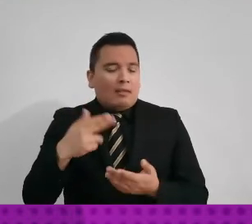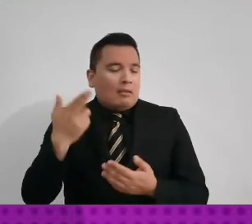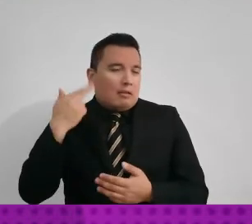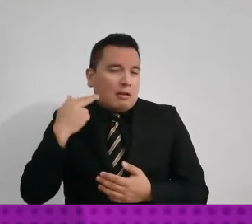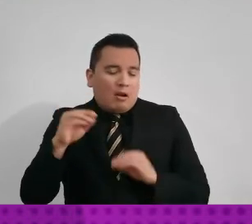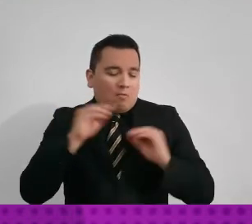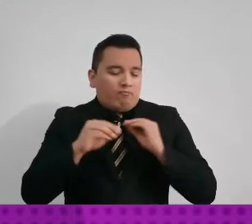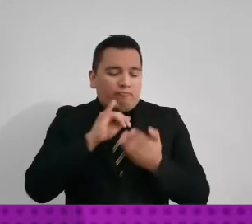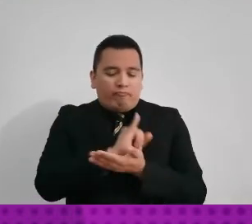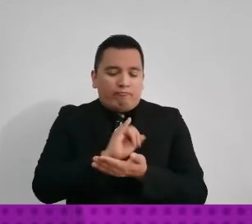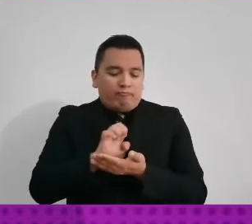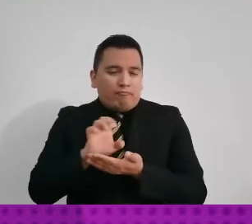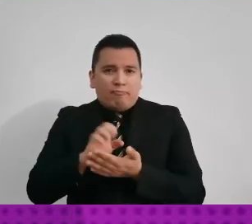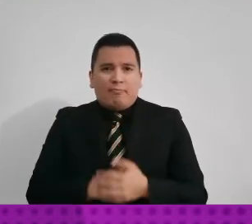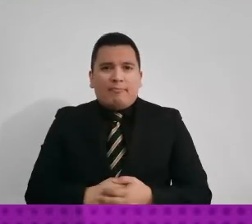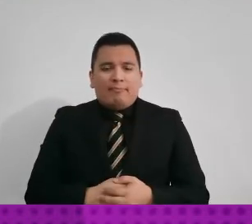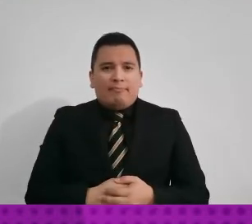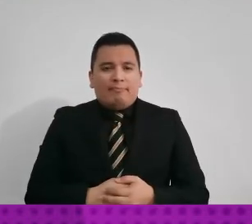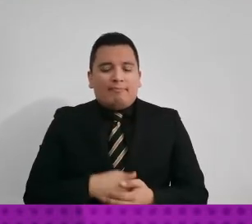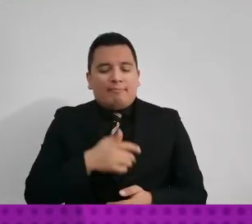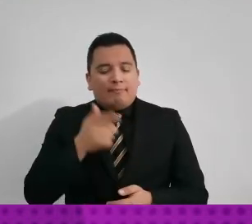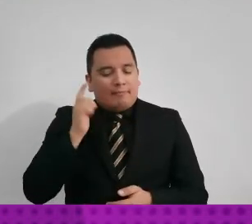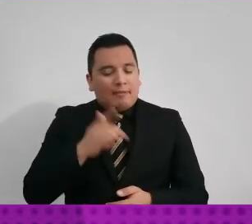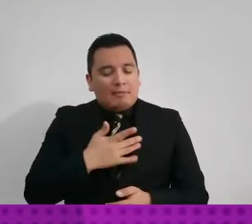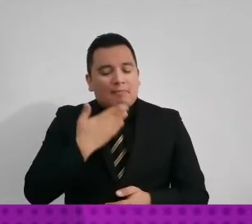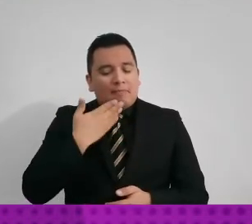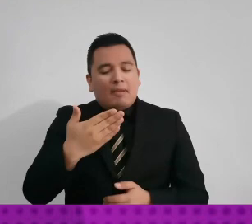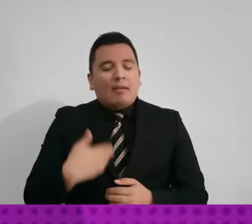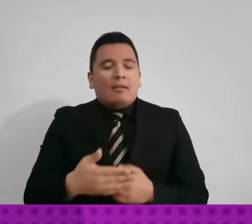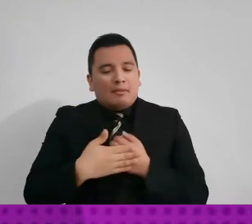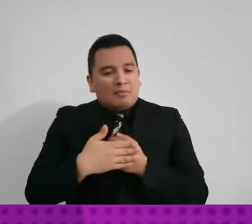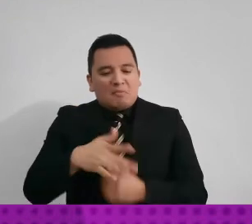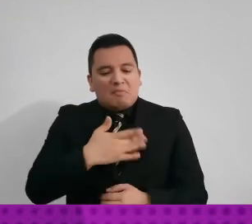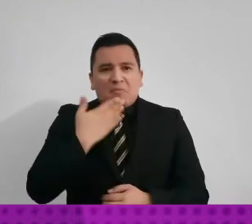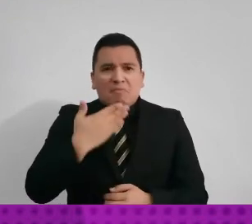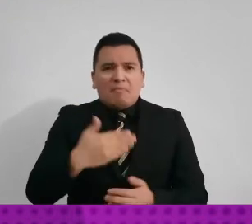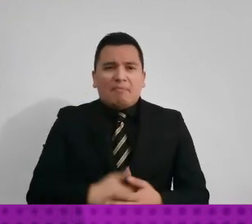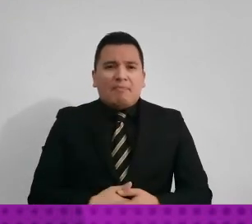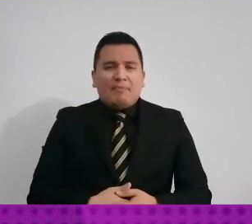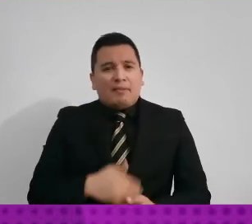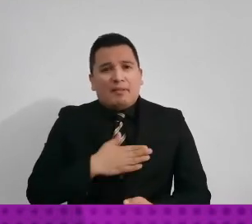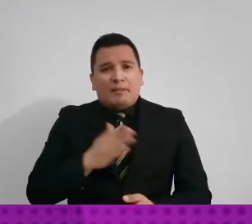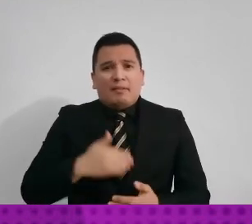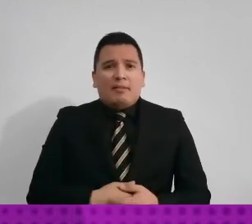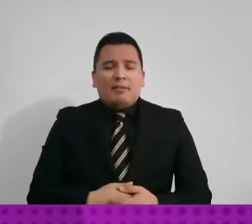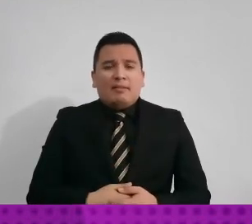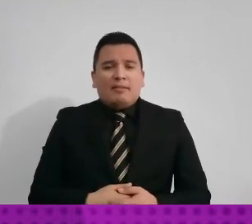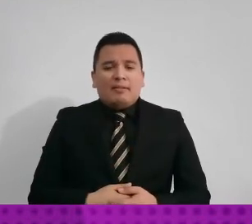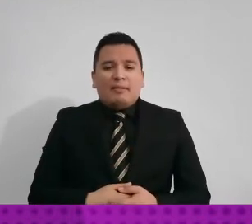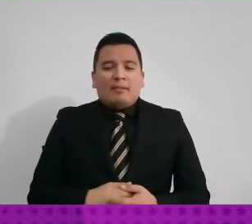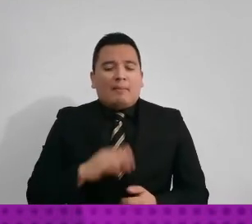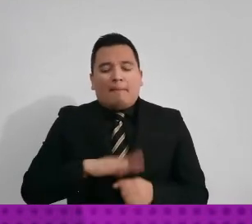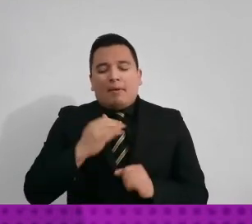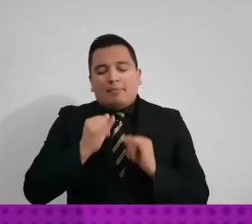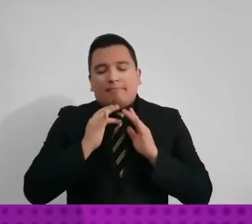La Urna, programa y producción del Instituto Electoral de Coahuila. Le deseamos lo mejor en estas fechas, que la pase usted muy bien. Y bueno,